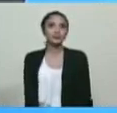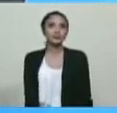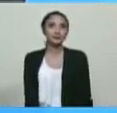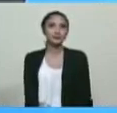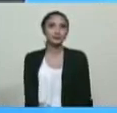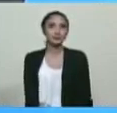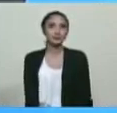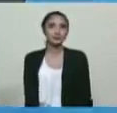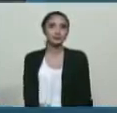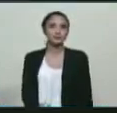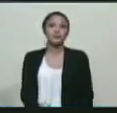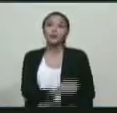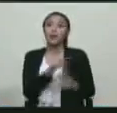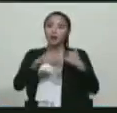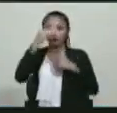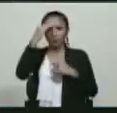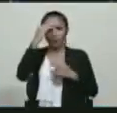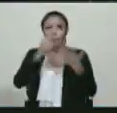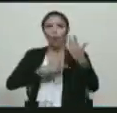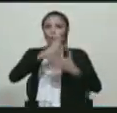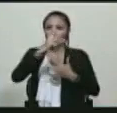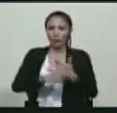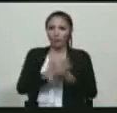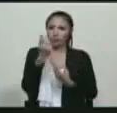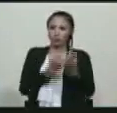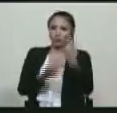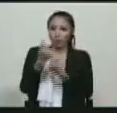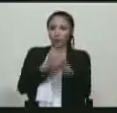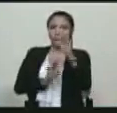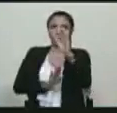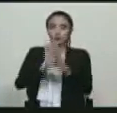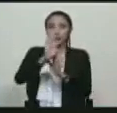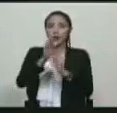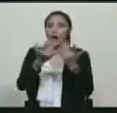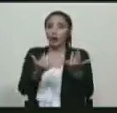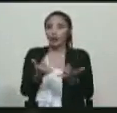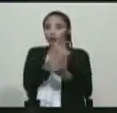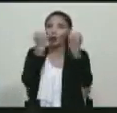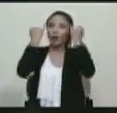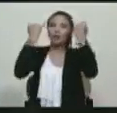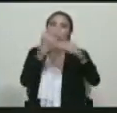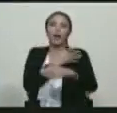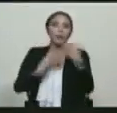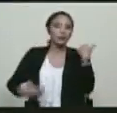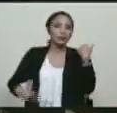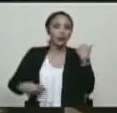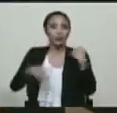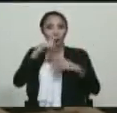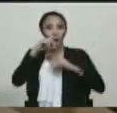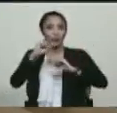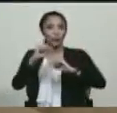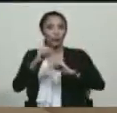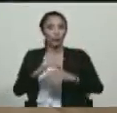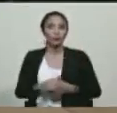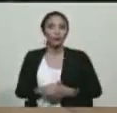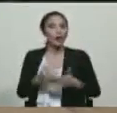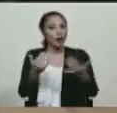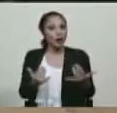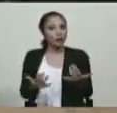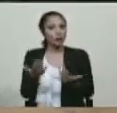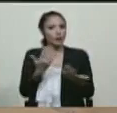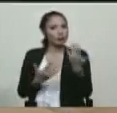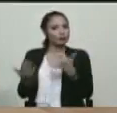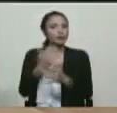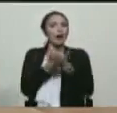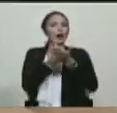recuperación económica, prosperidad y crecimiento que ha puesto en marcha el presidente de la República es en beneficio del